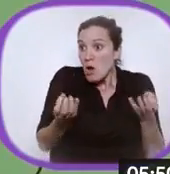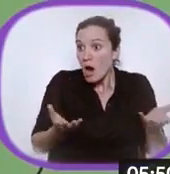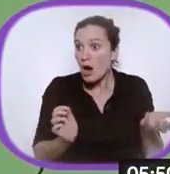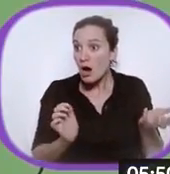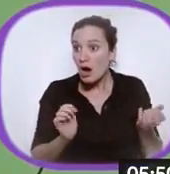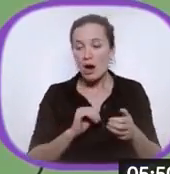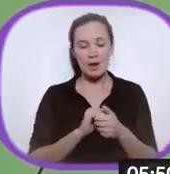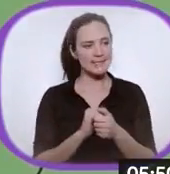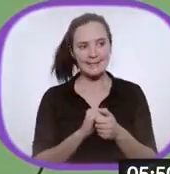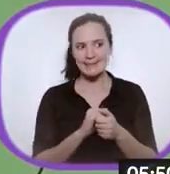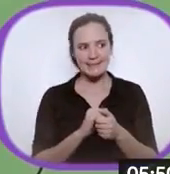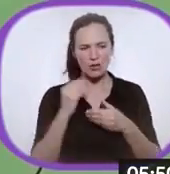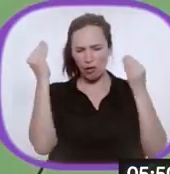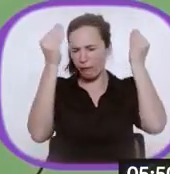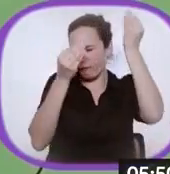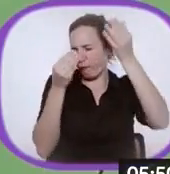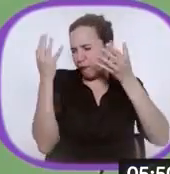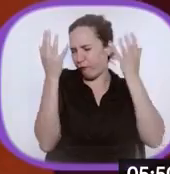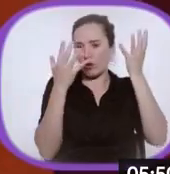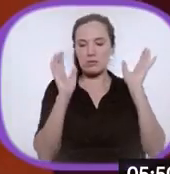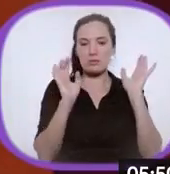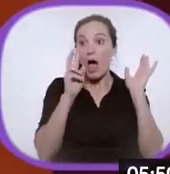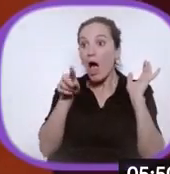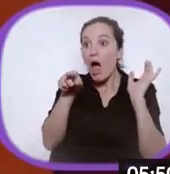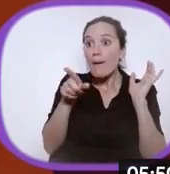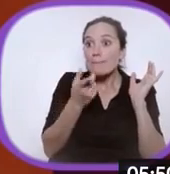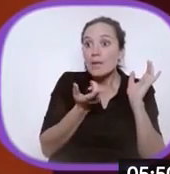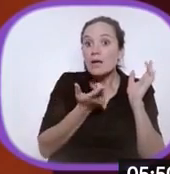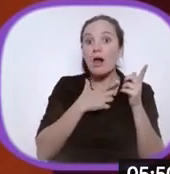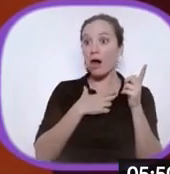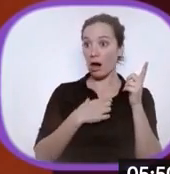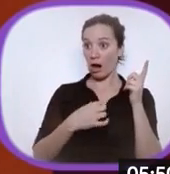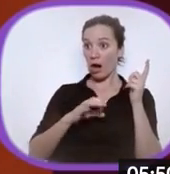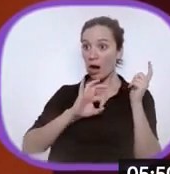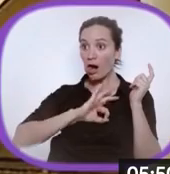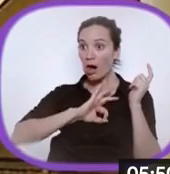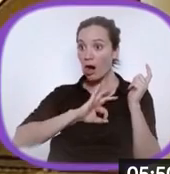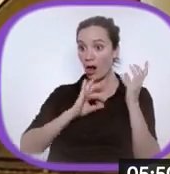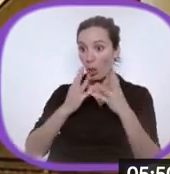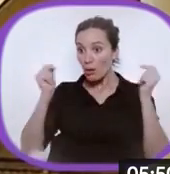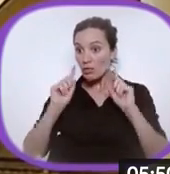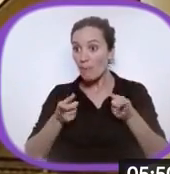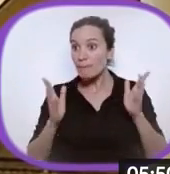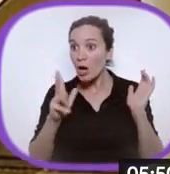qué? Esto es muy confuso. ¡Miren! ¡Las joyas de Raskar Capac han desaparecido!